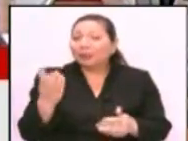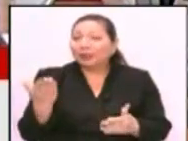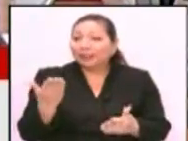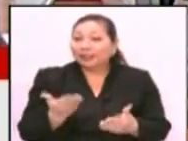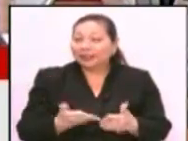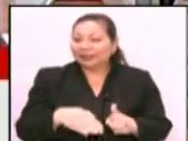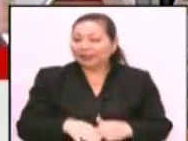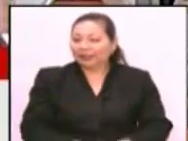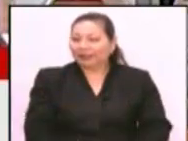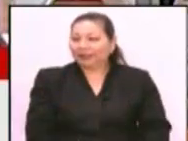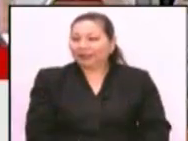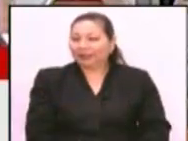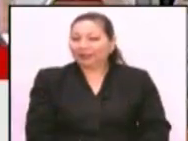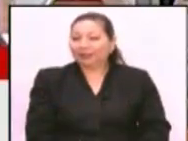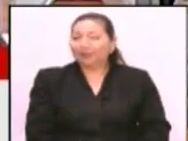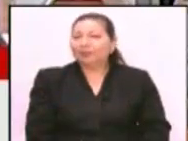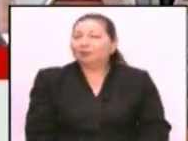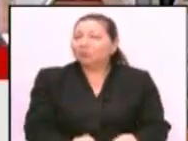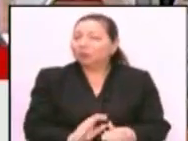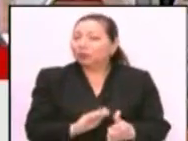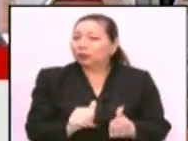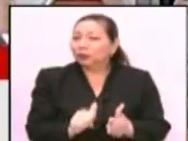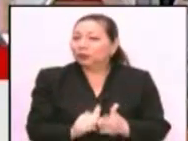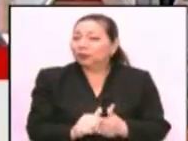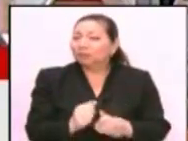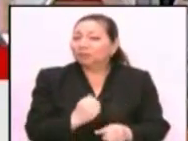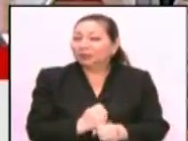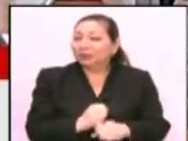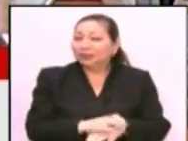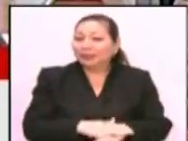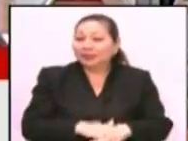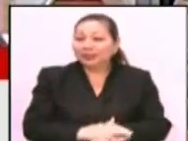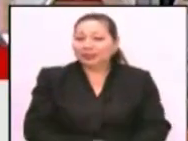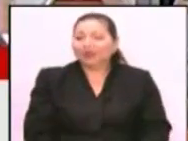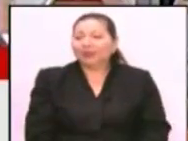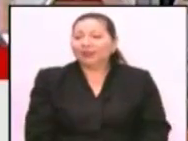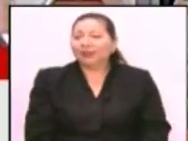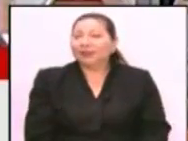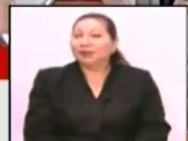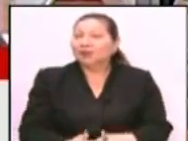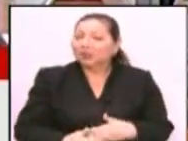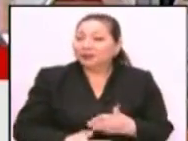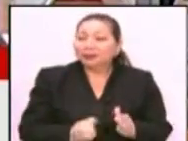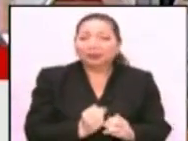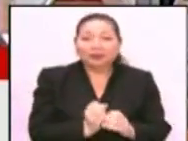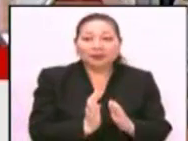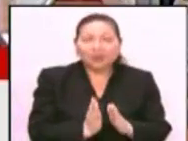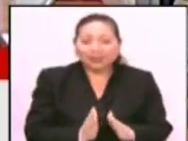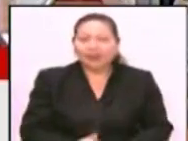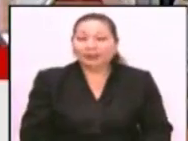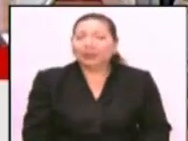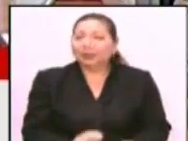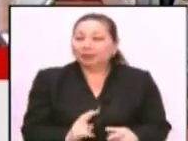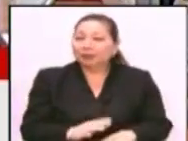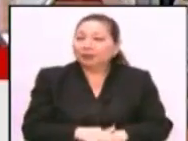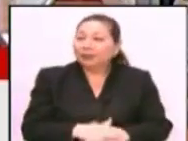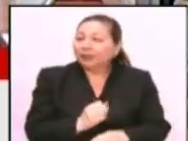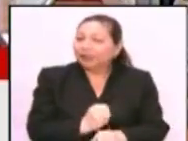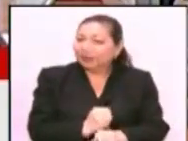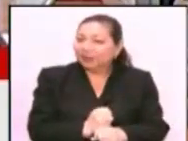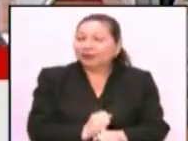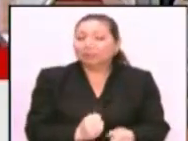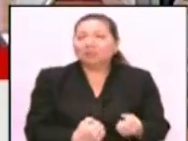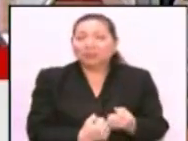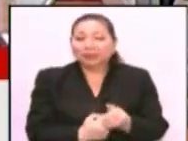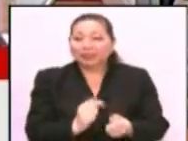que ingresar. Poner a toda la SUNAT a trabajar en los penales también es un toque complicado. O sea, conforme vamos formalizando, viendo su plan de trabajo, ingresamos a